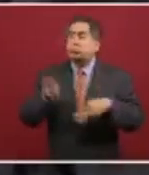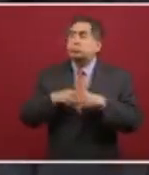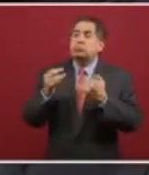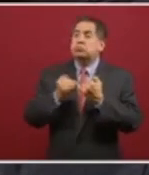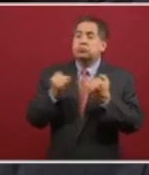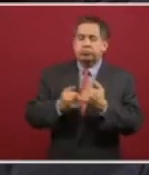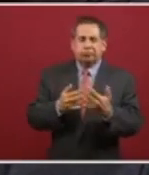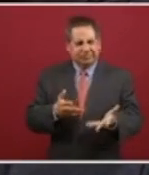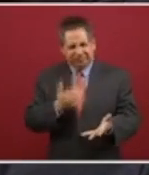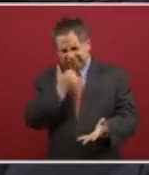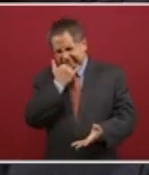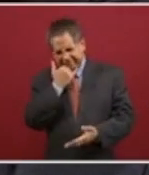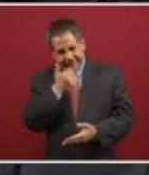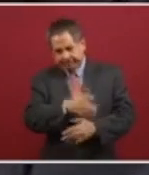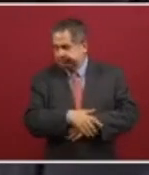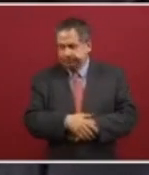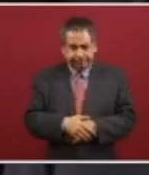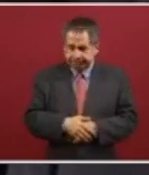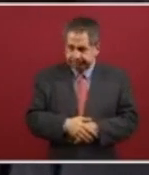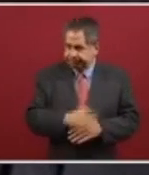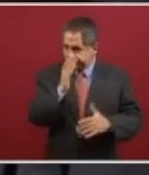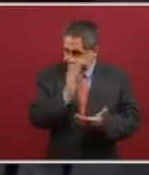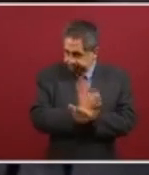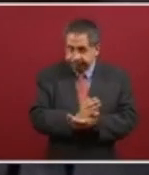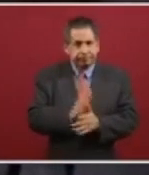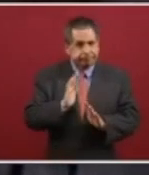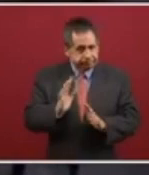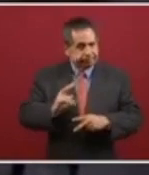Entonces, bueno, vamos avanzando.